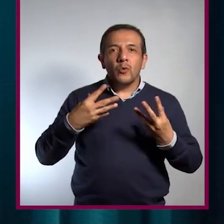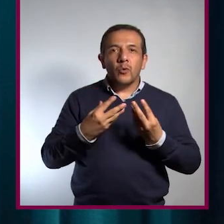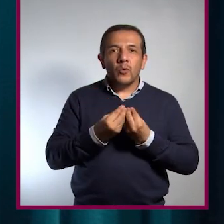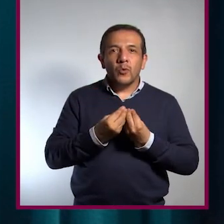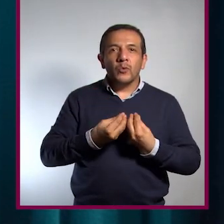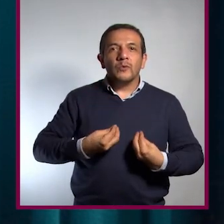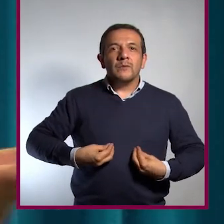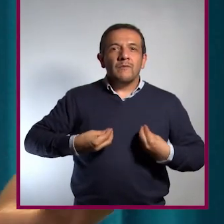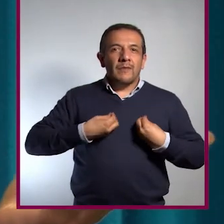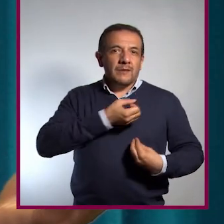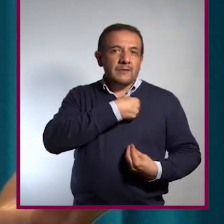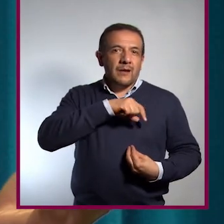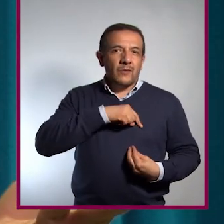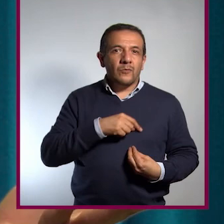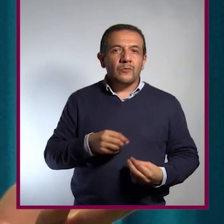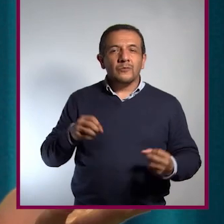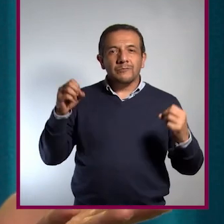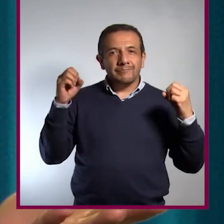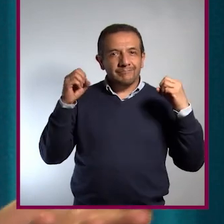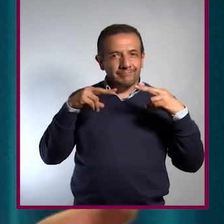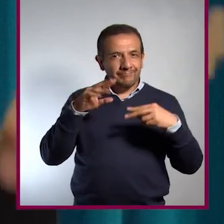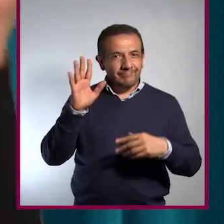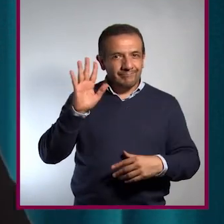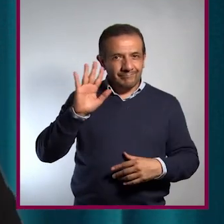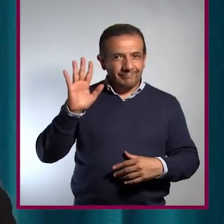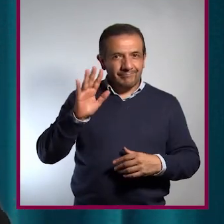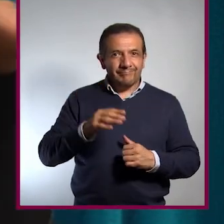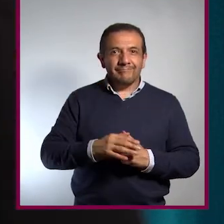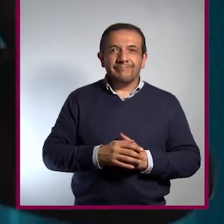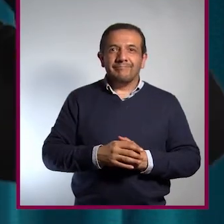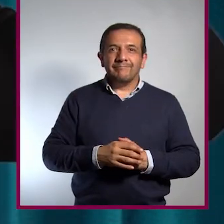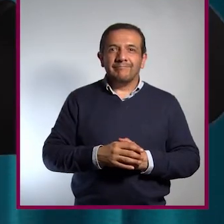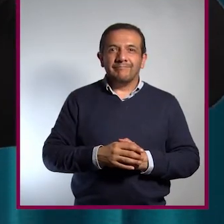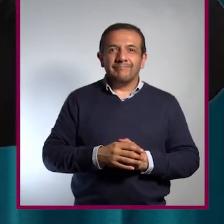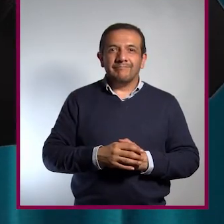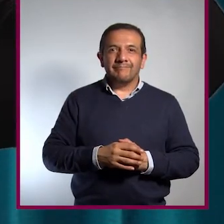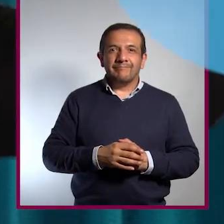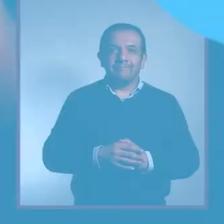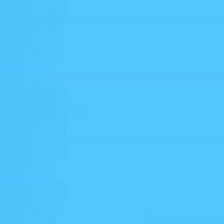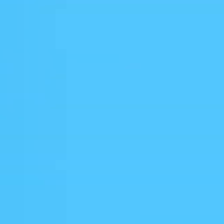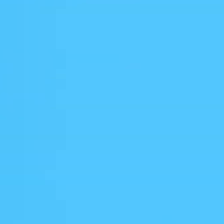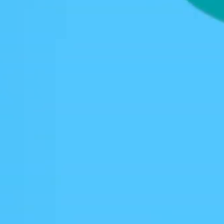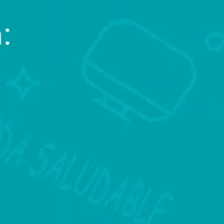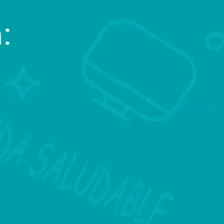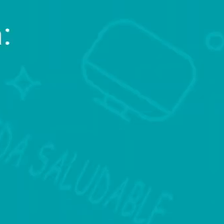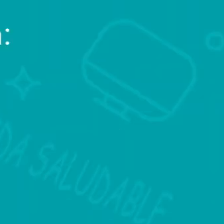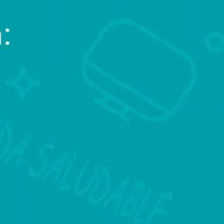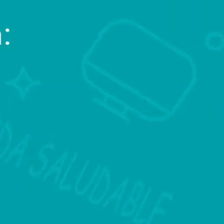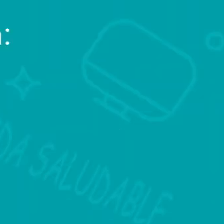programa con nosotros. Vida saludable, activemos juntos tu mejor versión. Hasta la próxima.